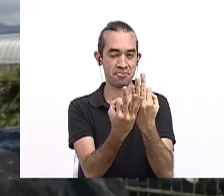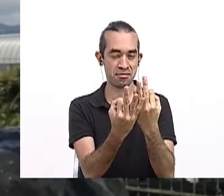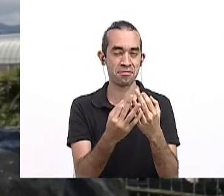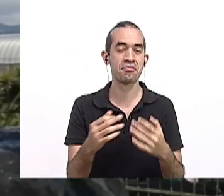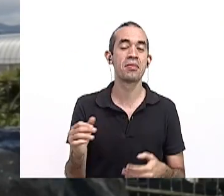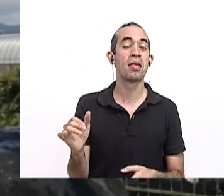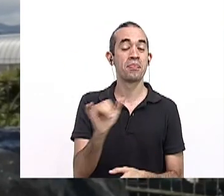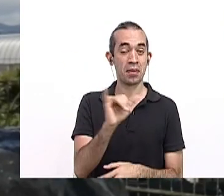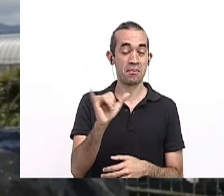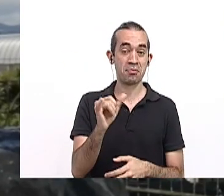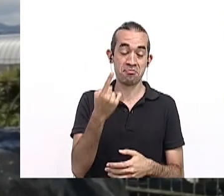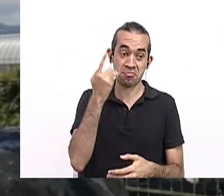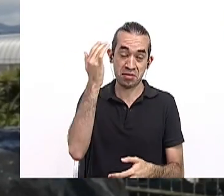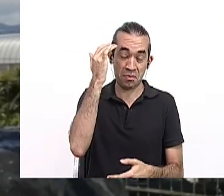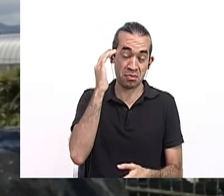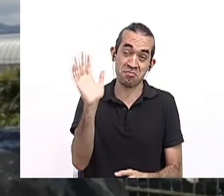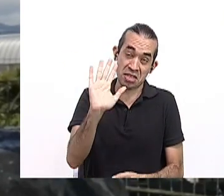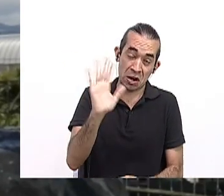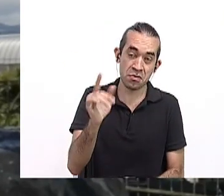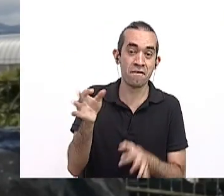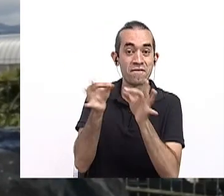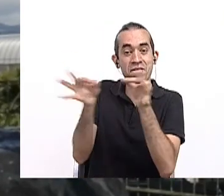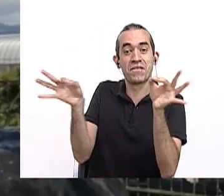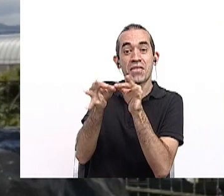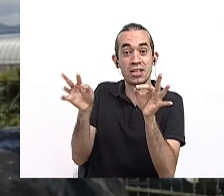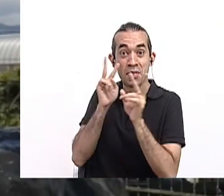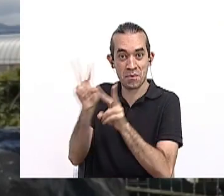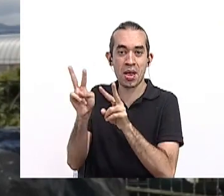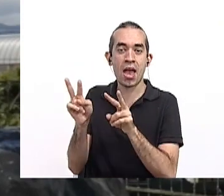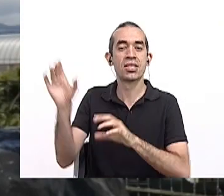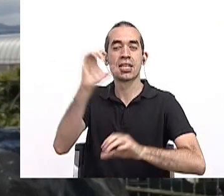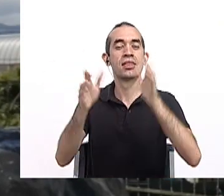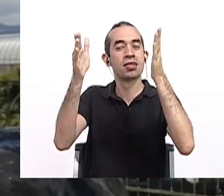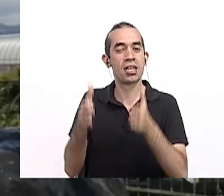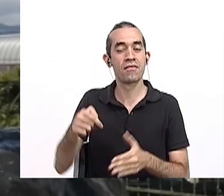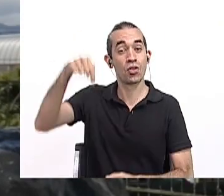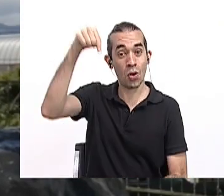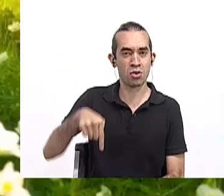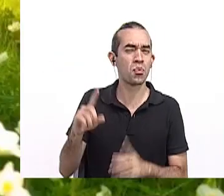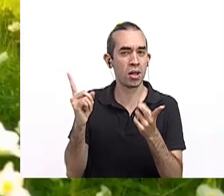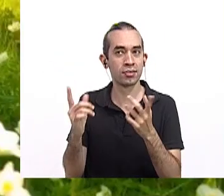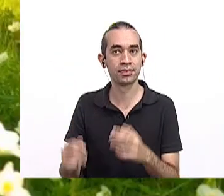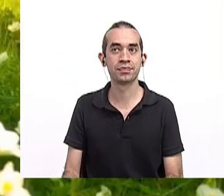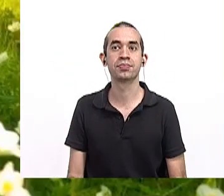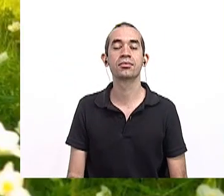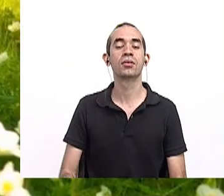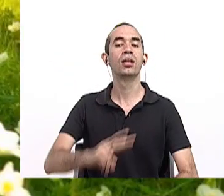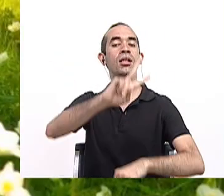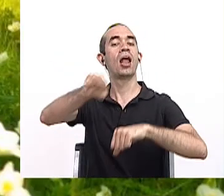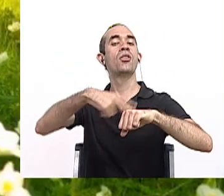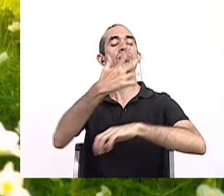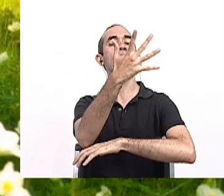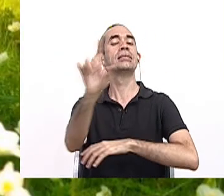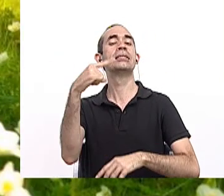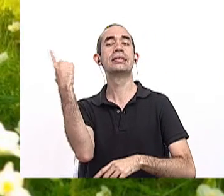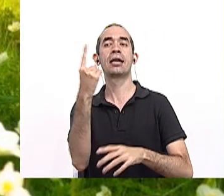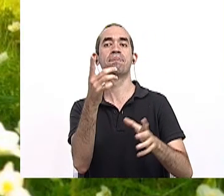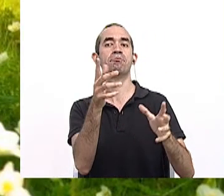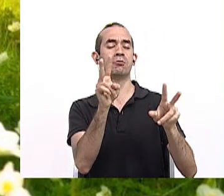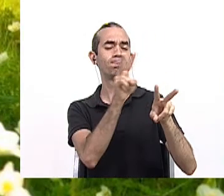y nos despedimos con la frase del científico del día de hoy la naturaleza siempre